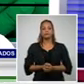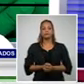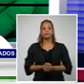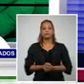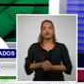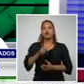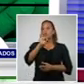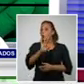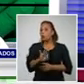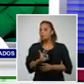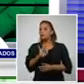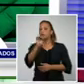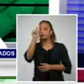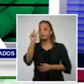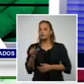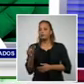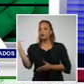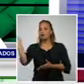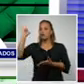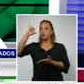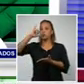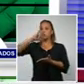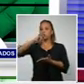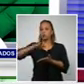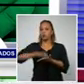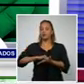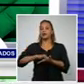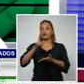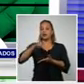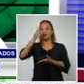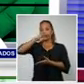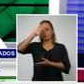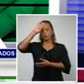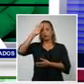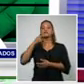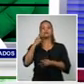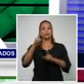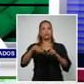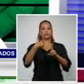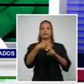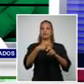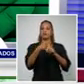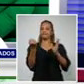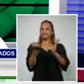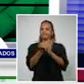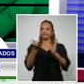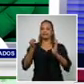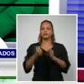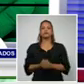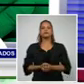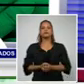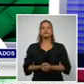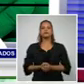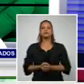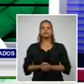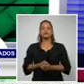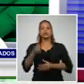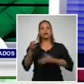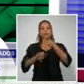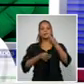personas que arribaron recientemente a Cuba fueron diagnosticadas, que estamos hablando de los casos